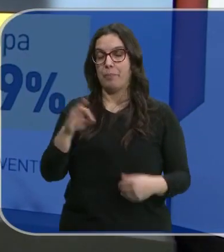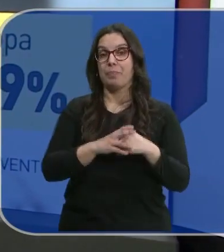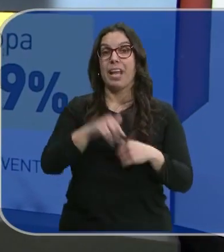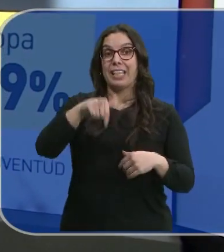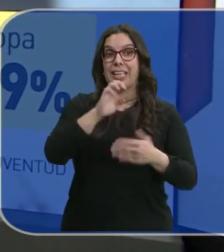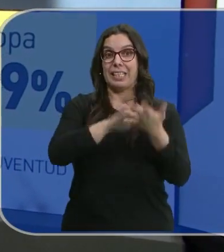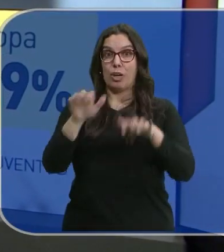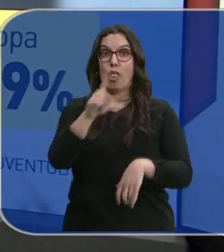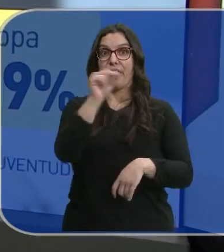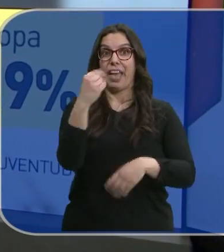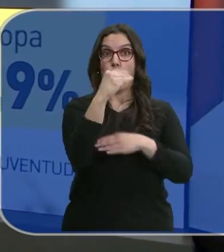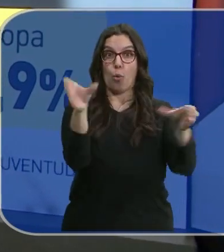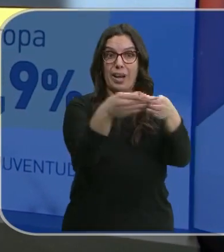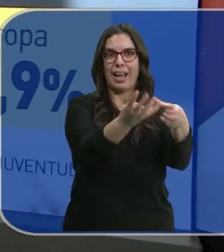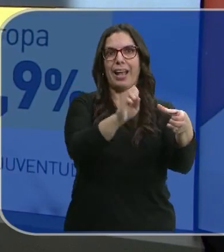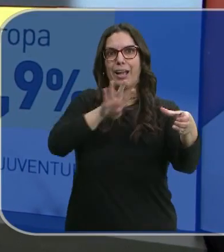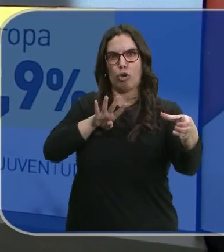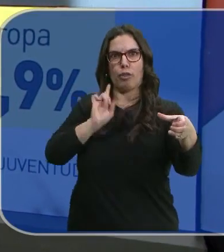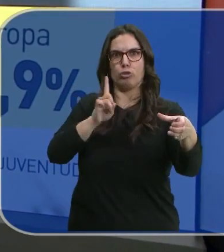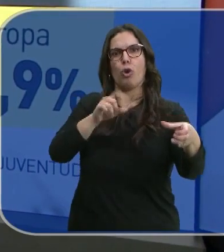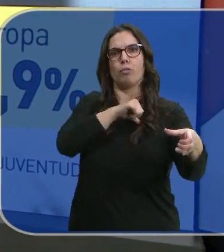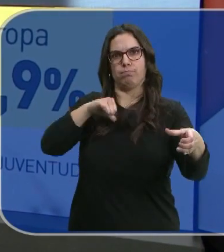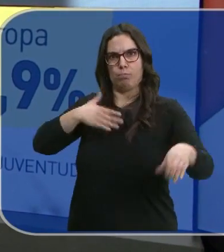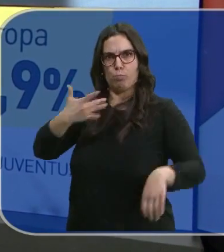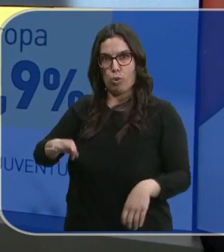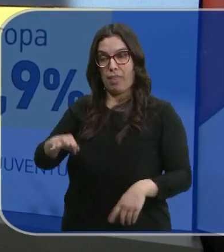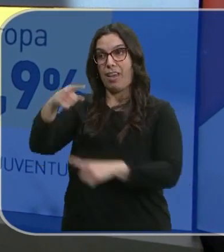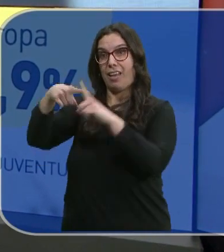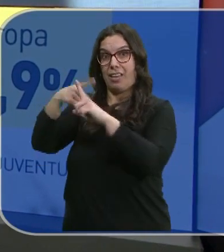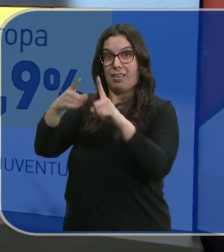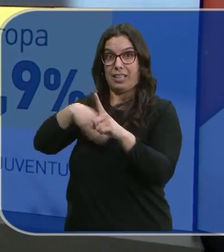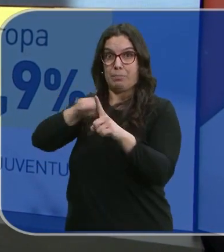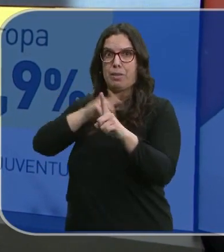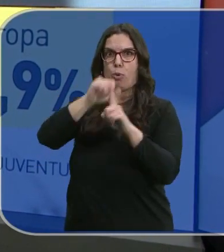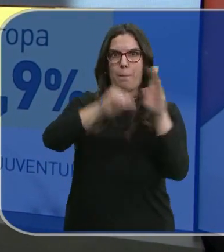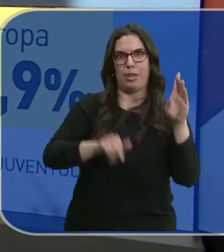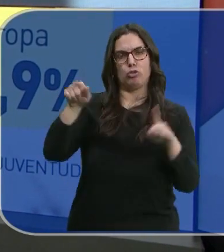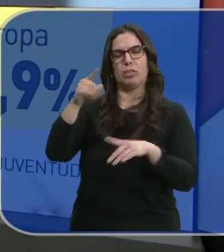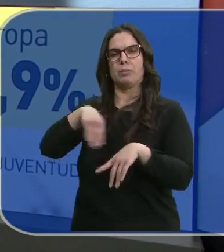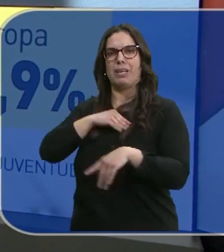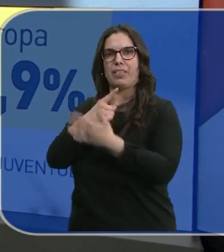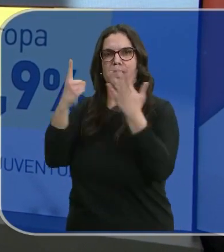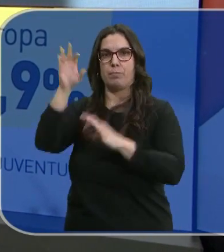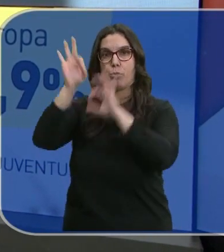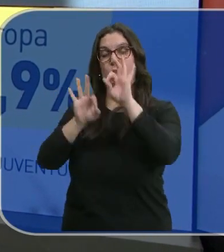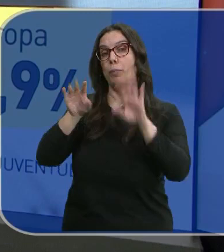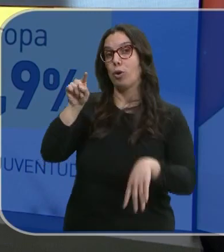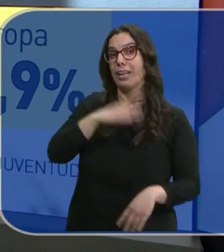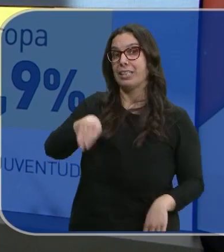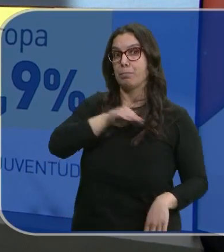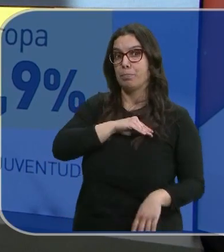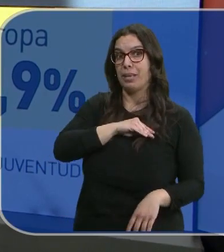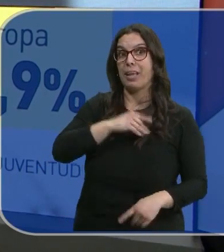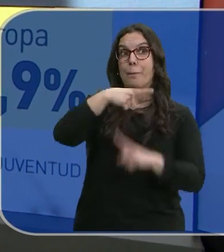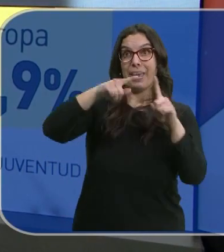cada 100 jóvenes puede hacerlo, una cifra por debajo de la media nacional, que se sitúa en el 16%. Sin embargo, en España nos encontramos muy